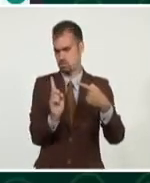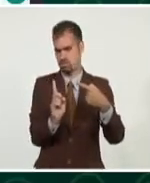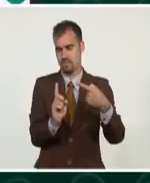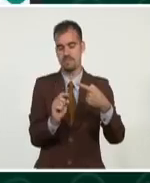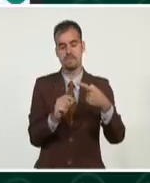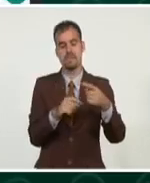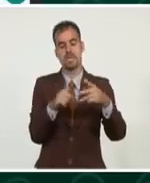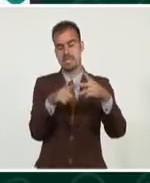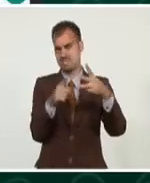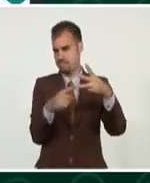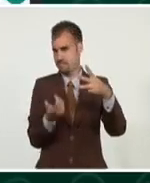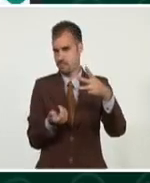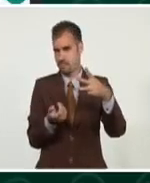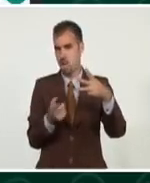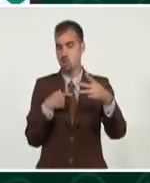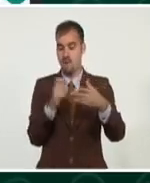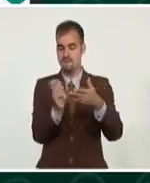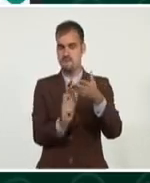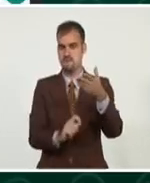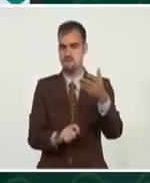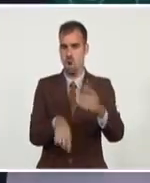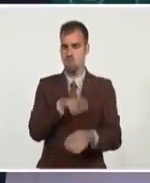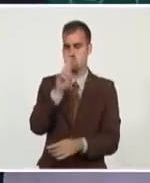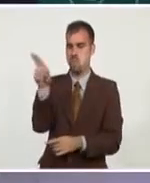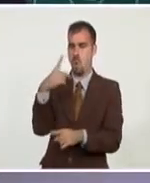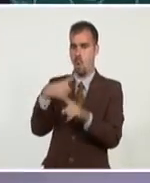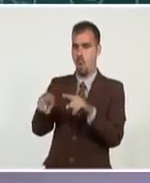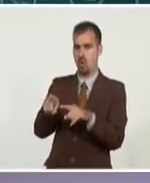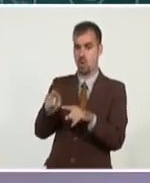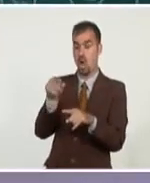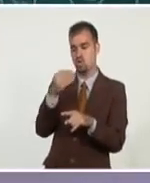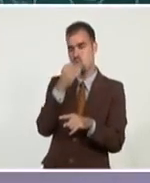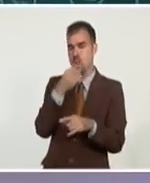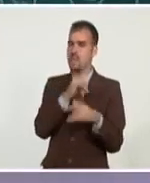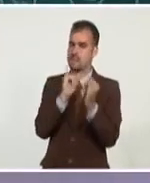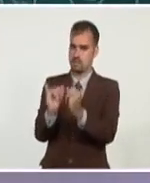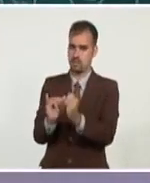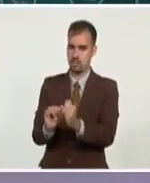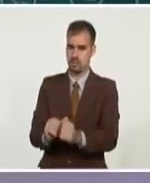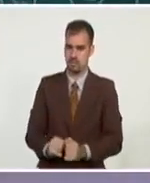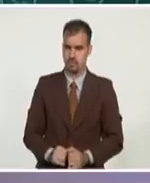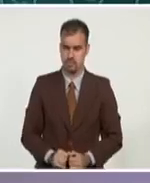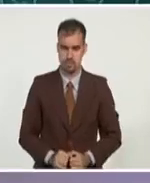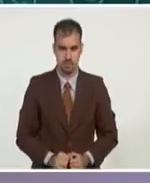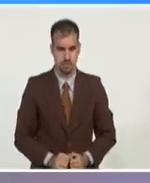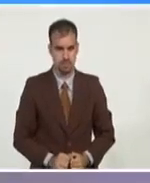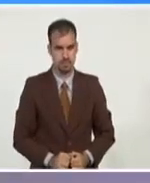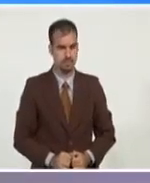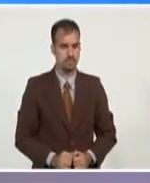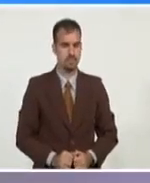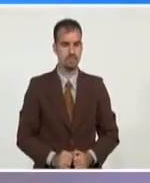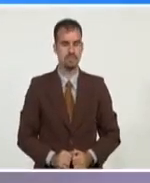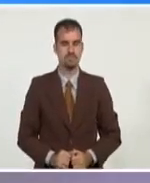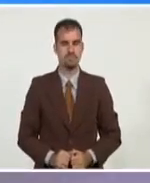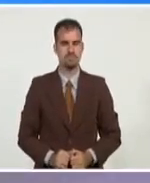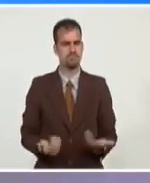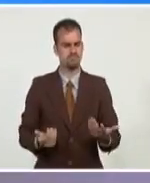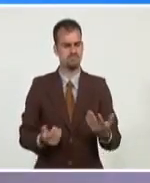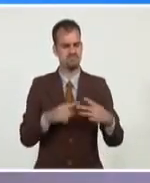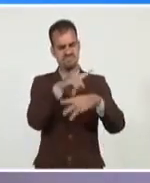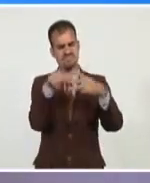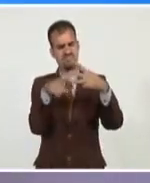solicitudes se las paso escritas a África para que se las puedas decir. ¿Por qué no vemos cuáles son las tres demandas